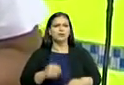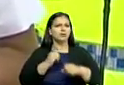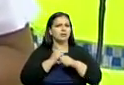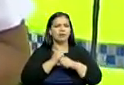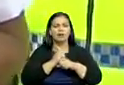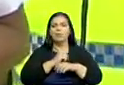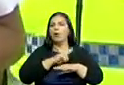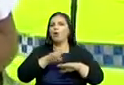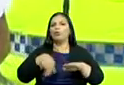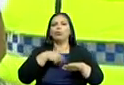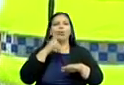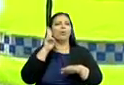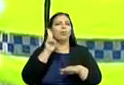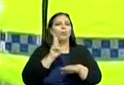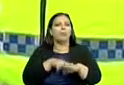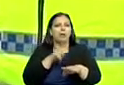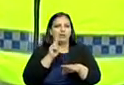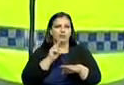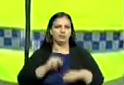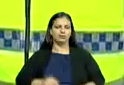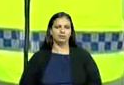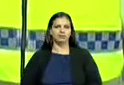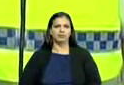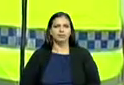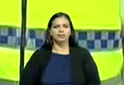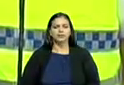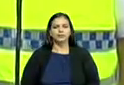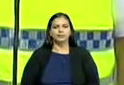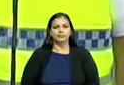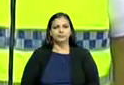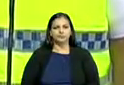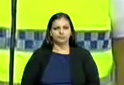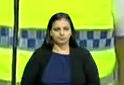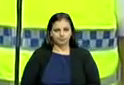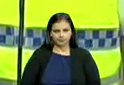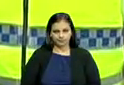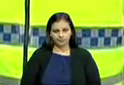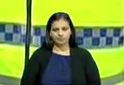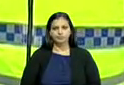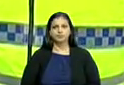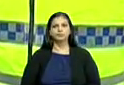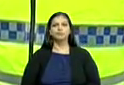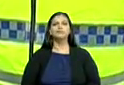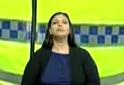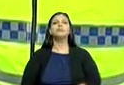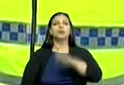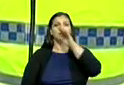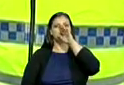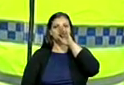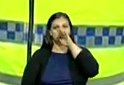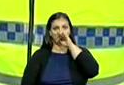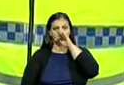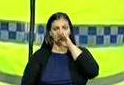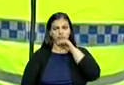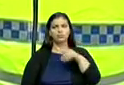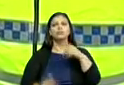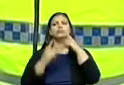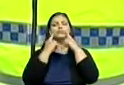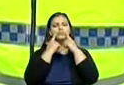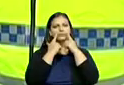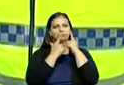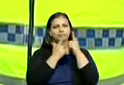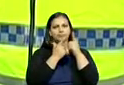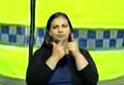todo su recorrido normal unidades nuestra están lógicamente es garantizando dando seguridad a este servicio